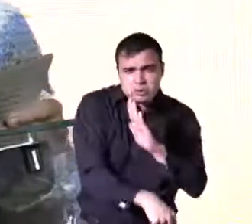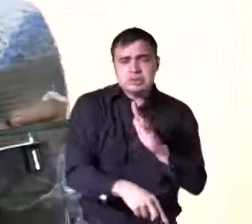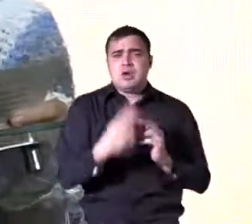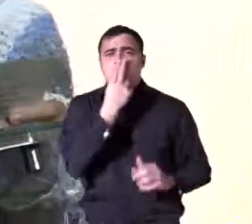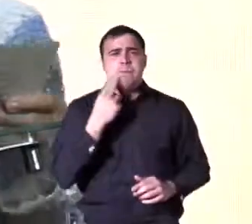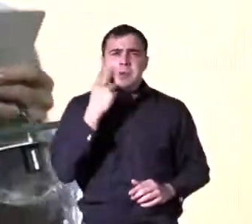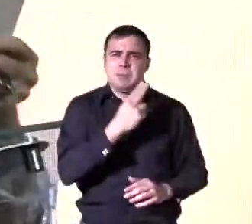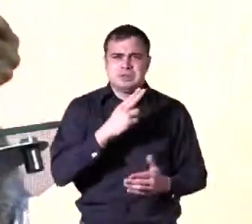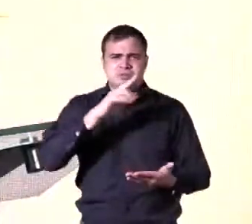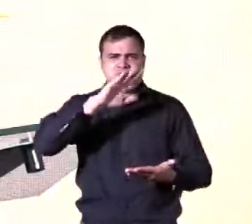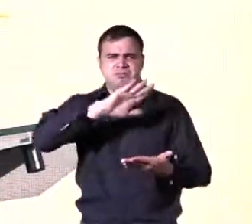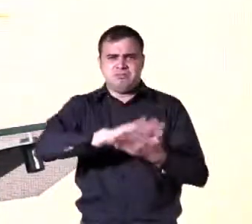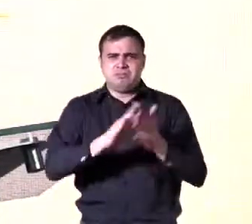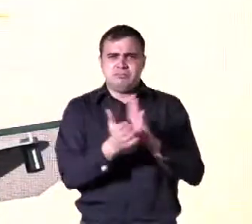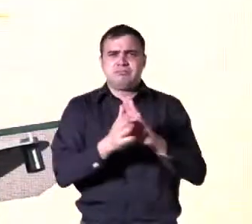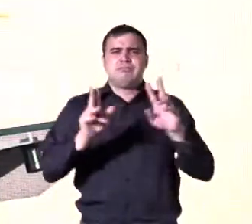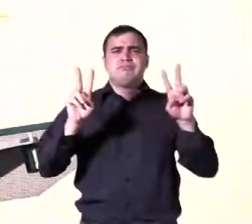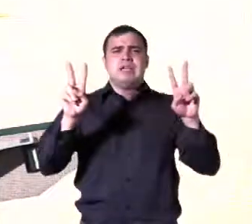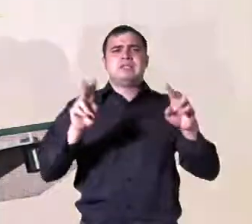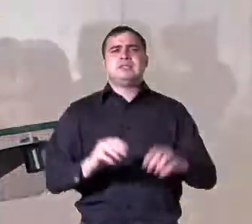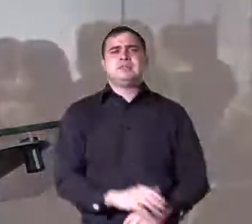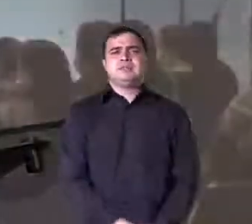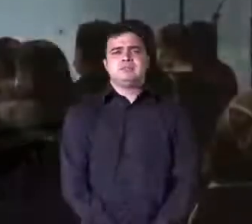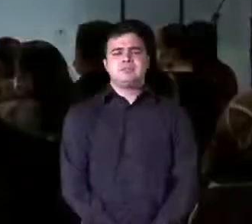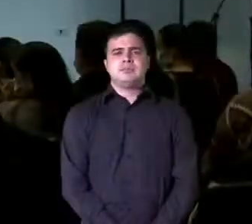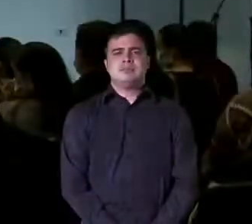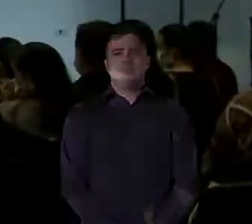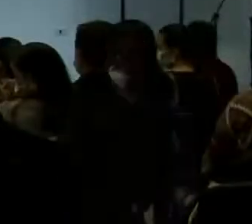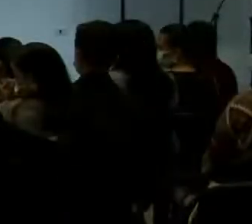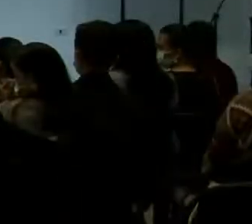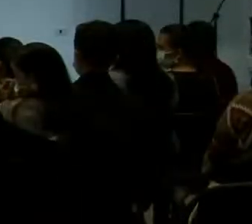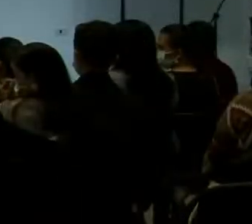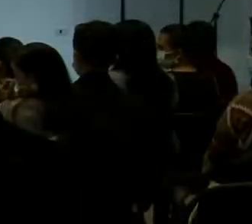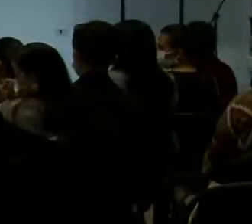por la paz la leche